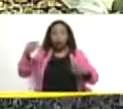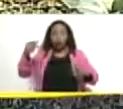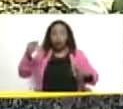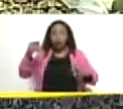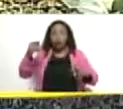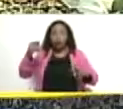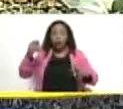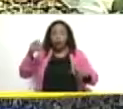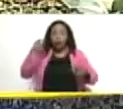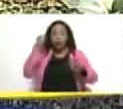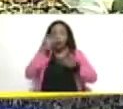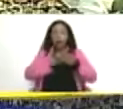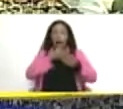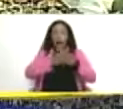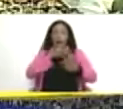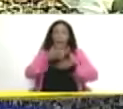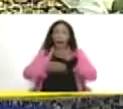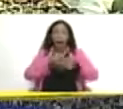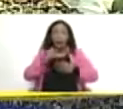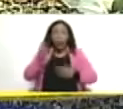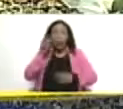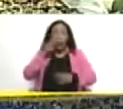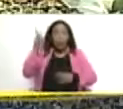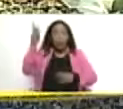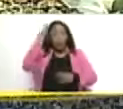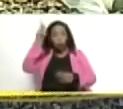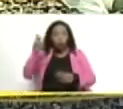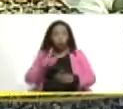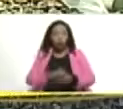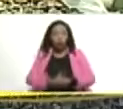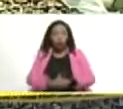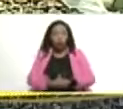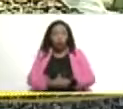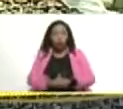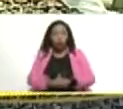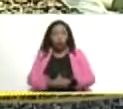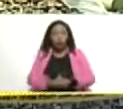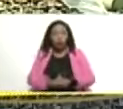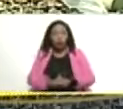batalla que han dado desde el gran cacique Guaycaipuro,